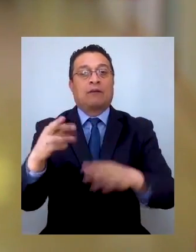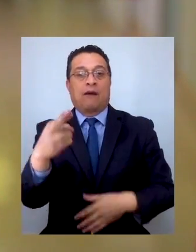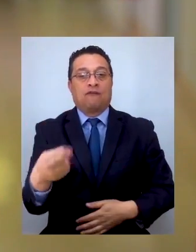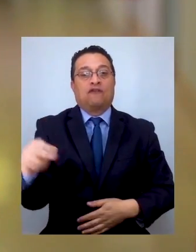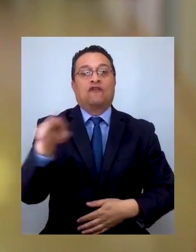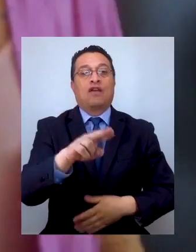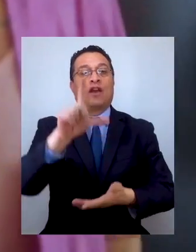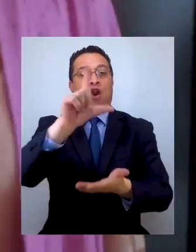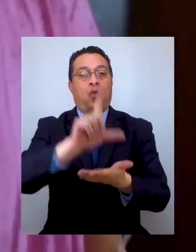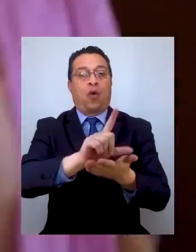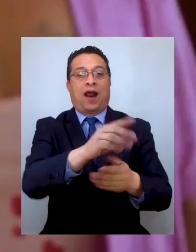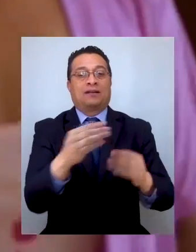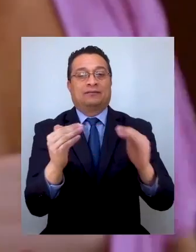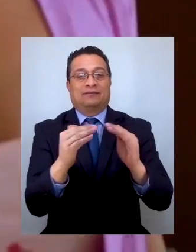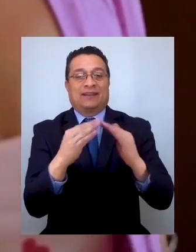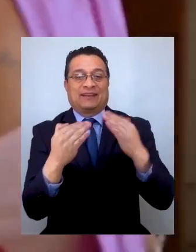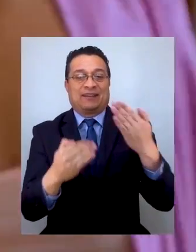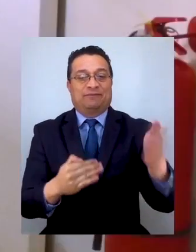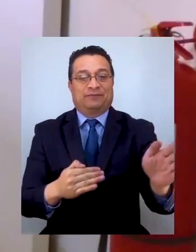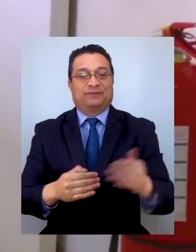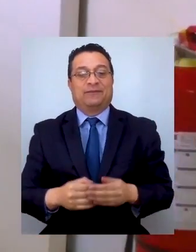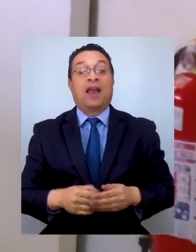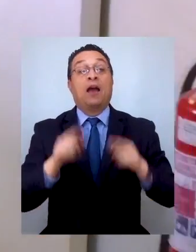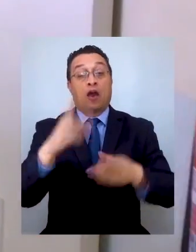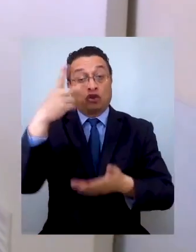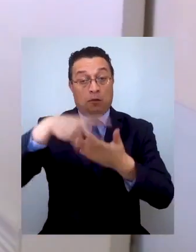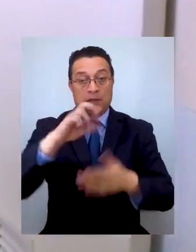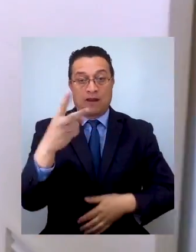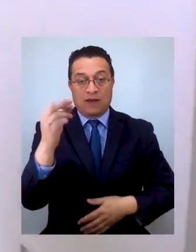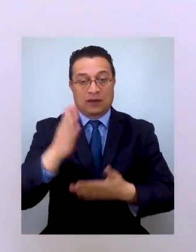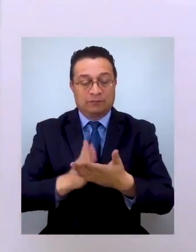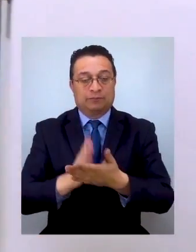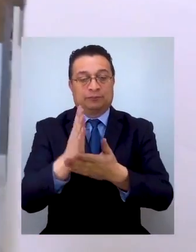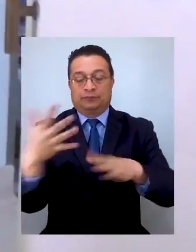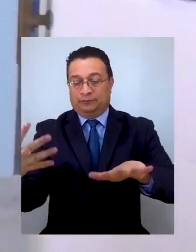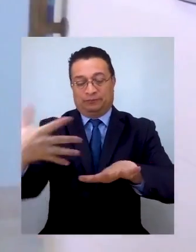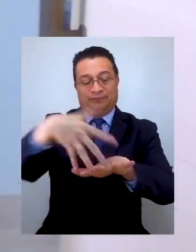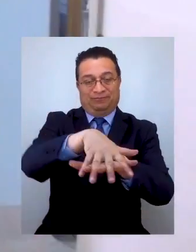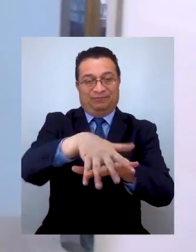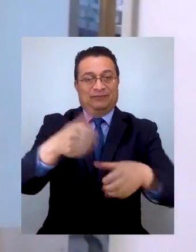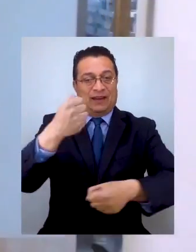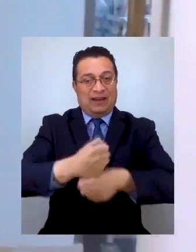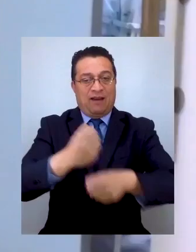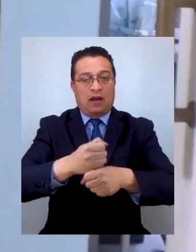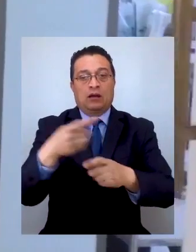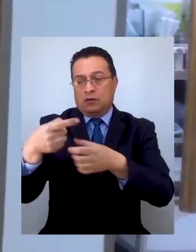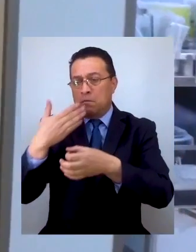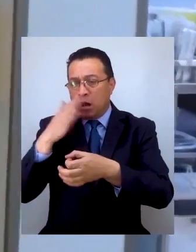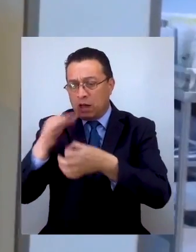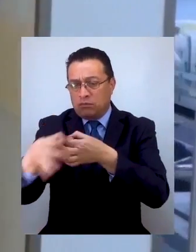vez que retornen a sus lugares de origen. El año 2020 marca el inicio de la integración de nuestra unidad a un